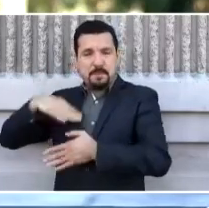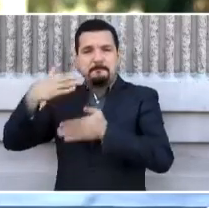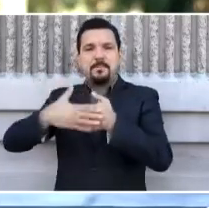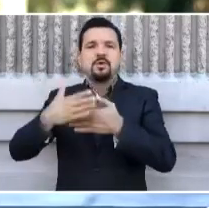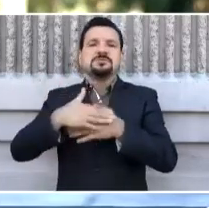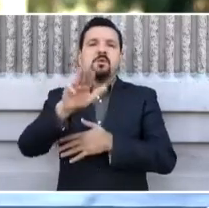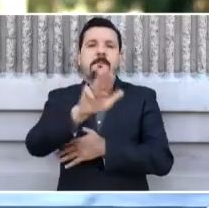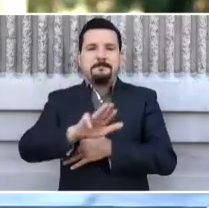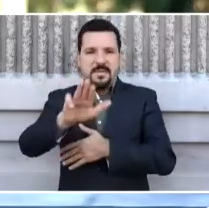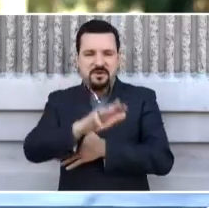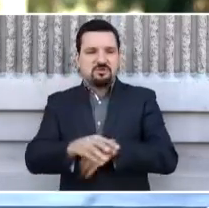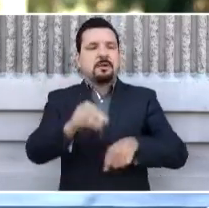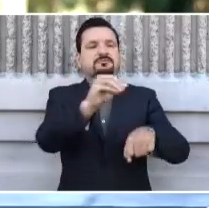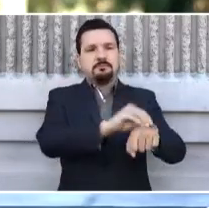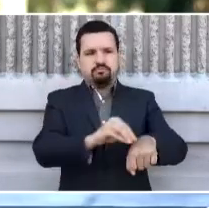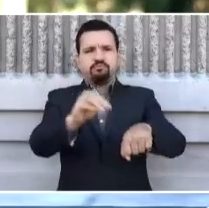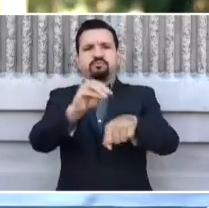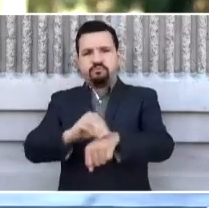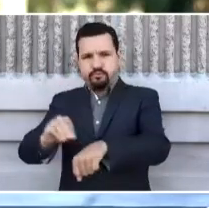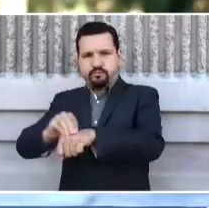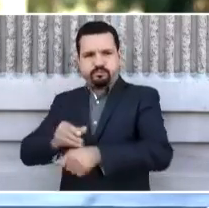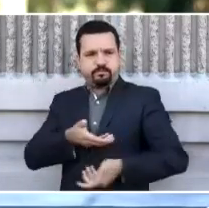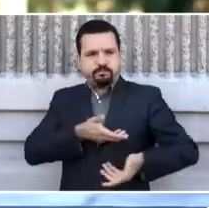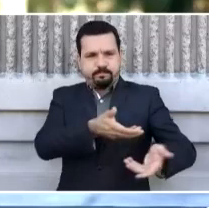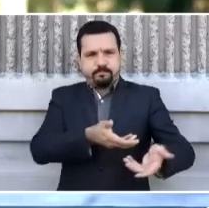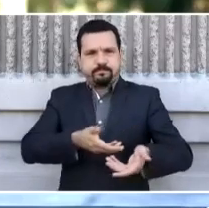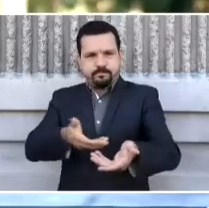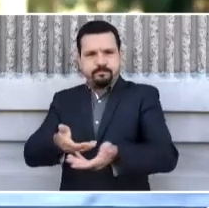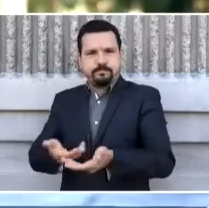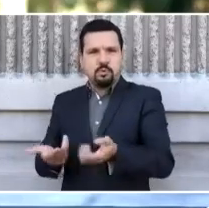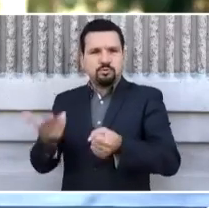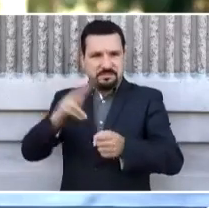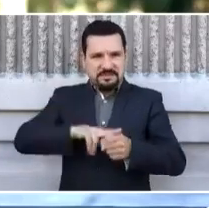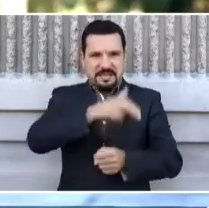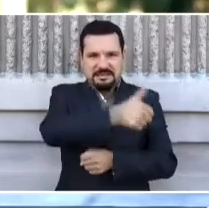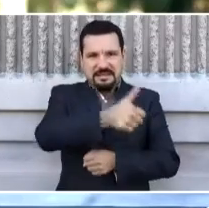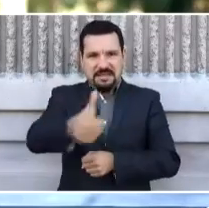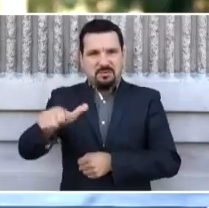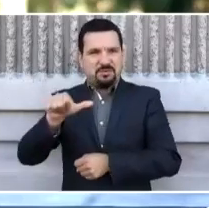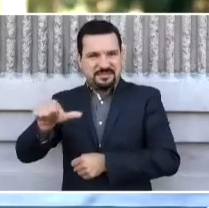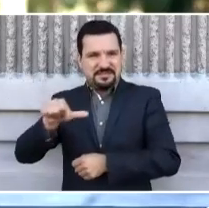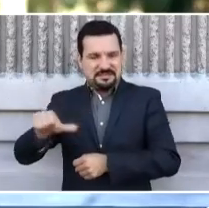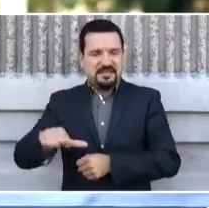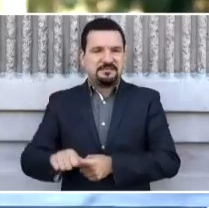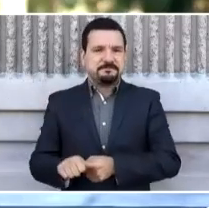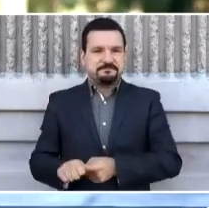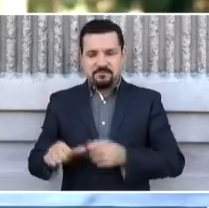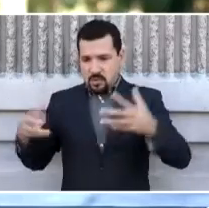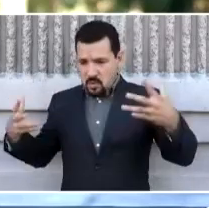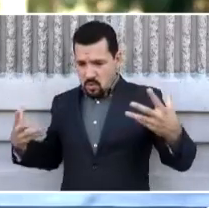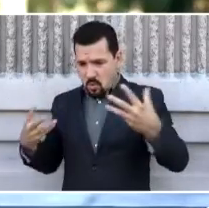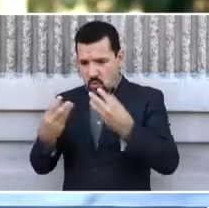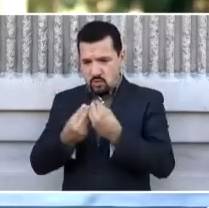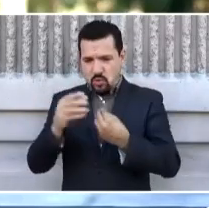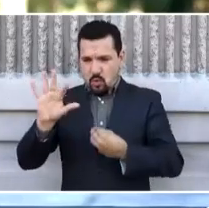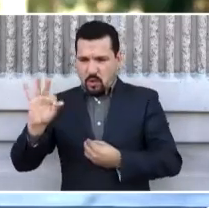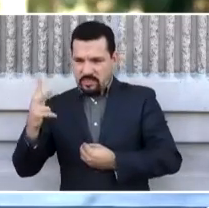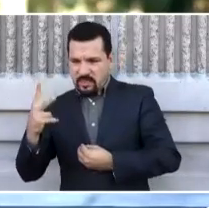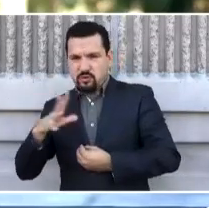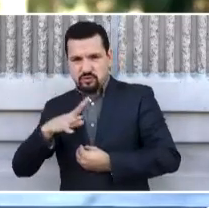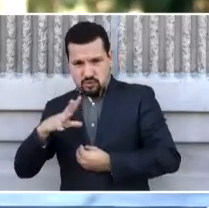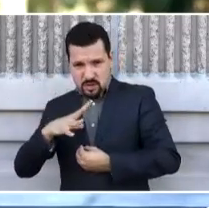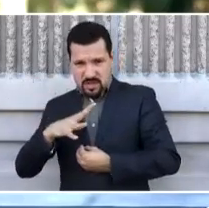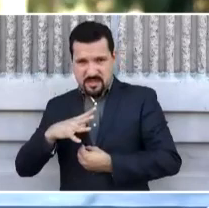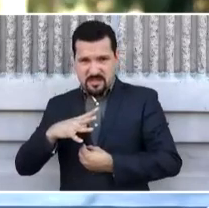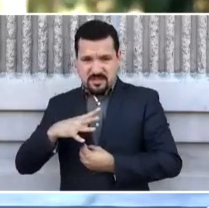semana estarán instalados en nuestras unidades. Es decir, que tendremos, sumando los 48 que tenemos